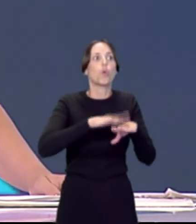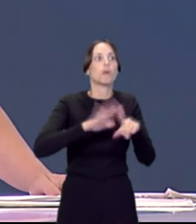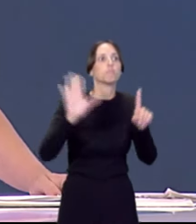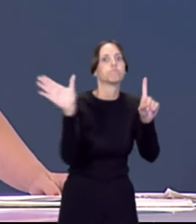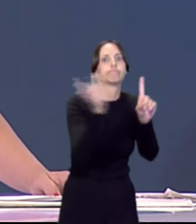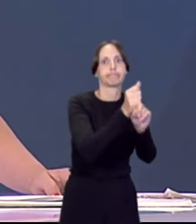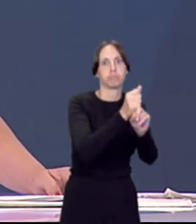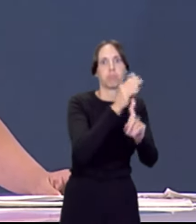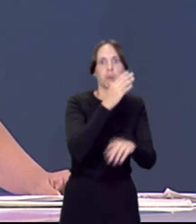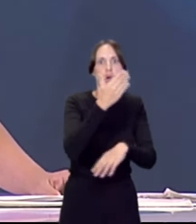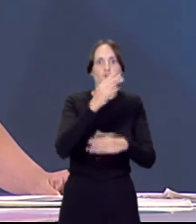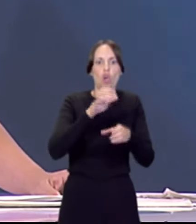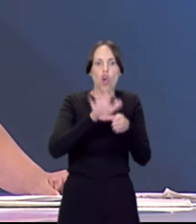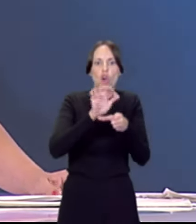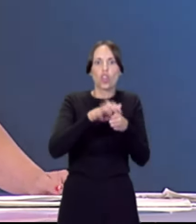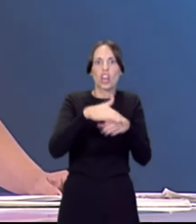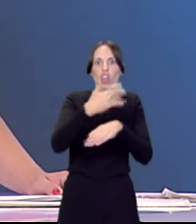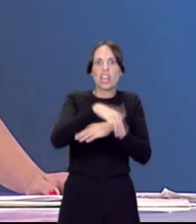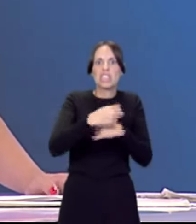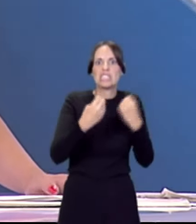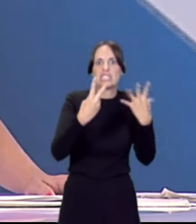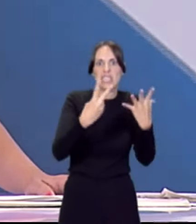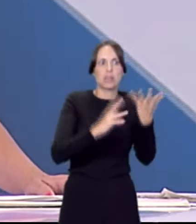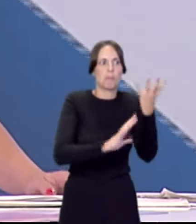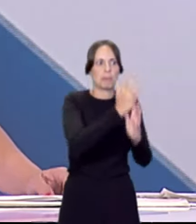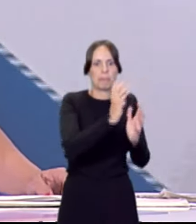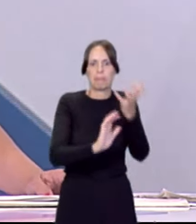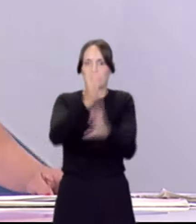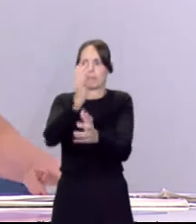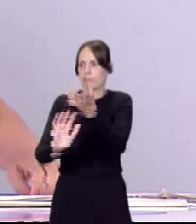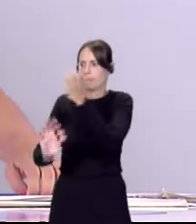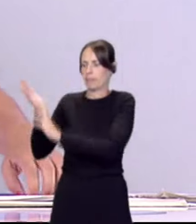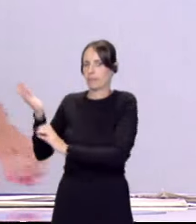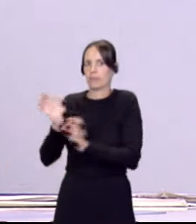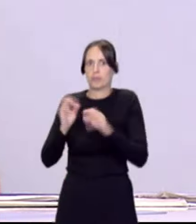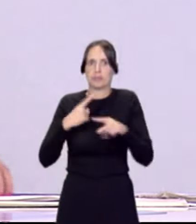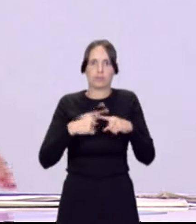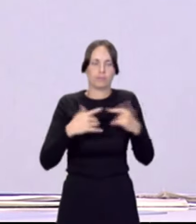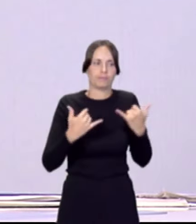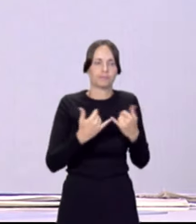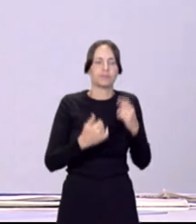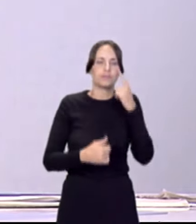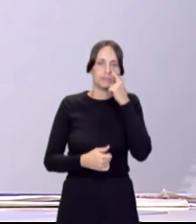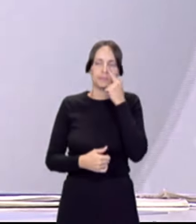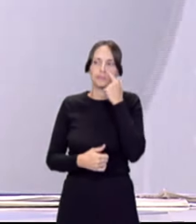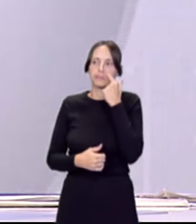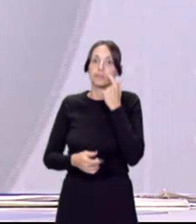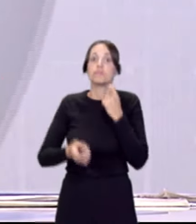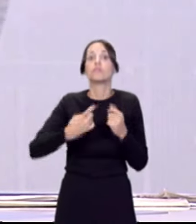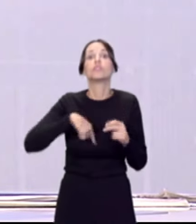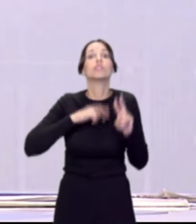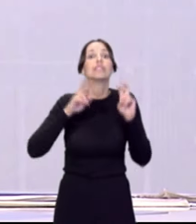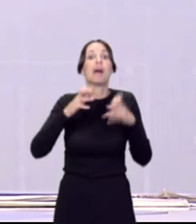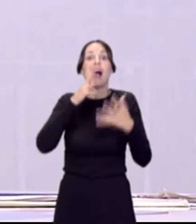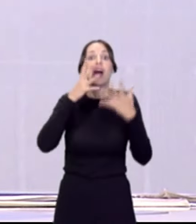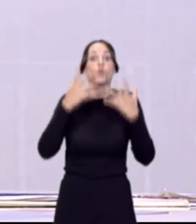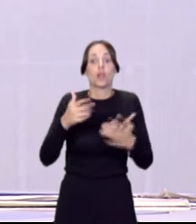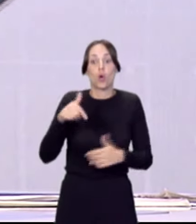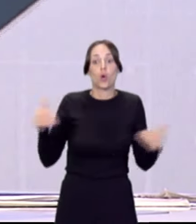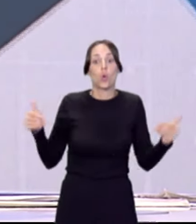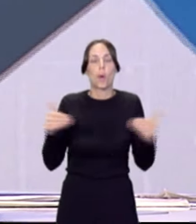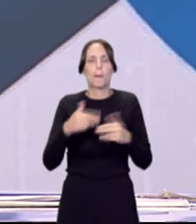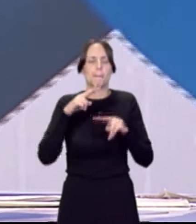contenedores en 7 calles de la provincia de Santa Cruz de Tenerife en concreto. Nosotros seguimos atentos a la actualidad de este jueves